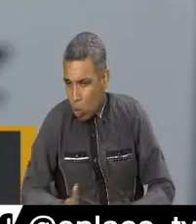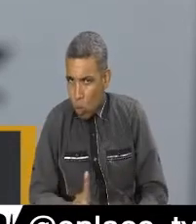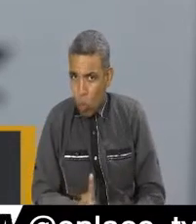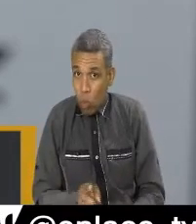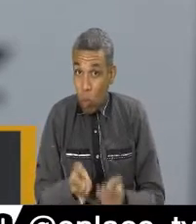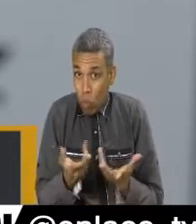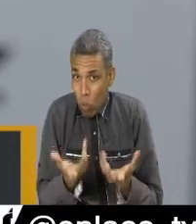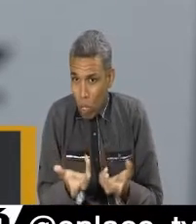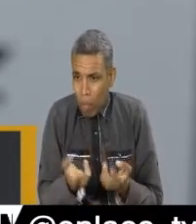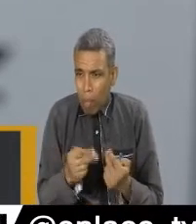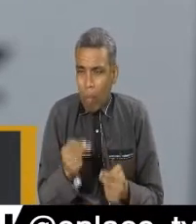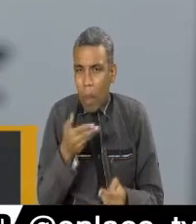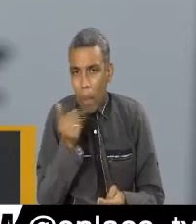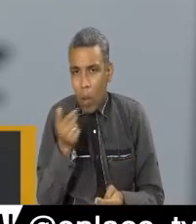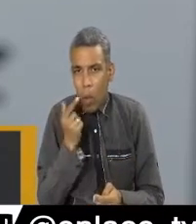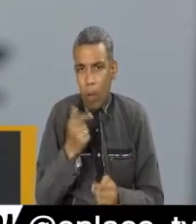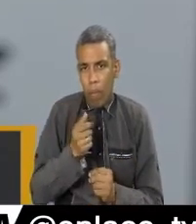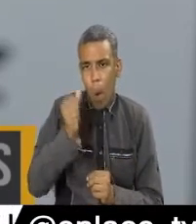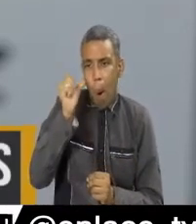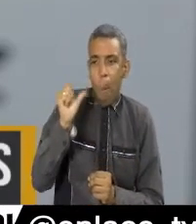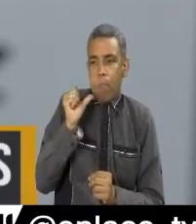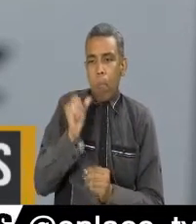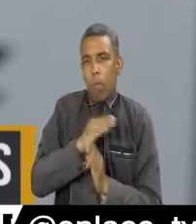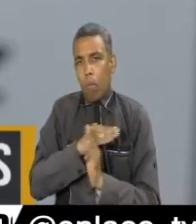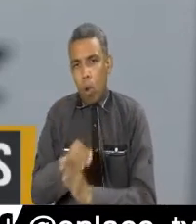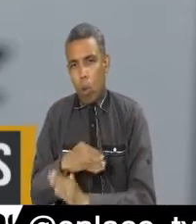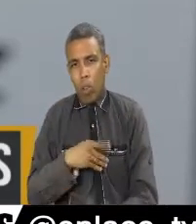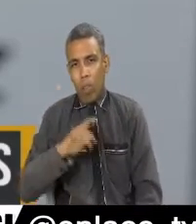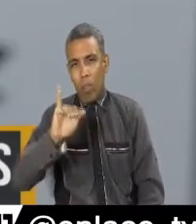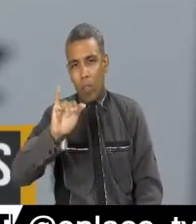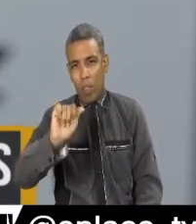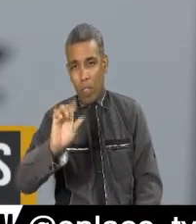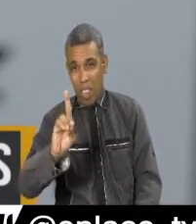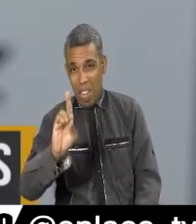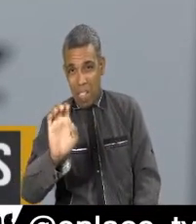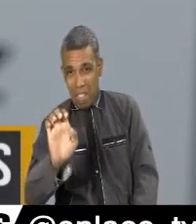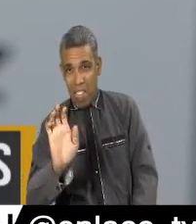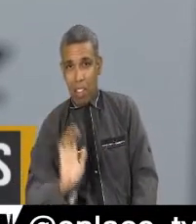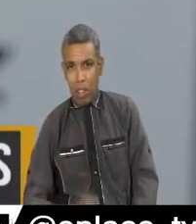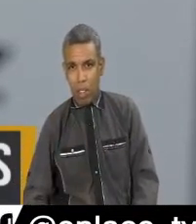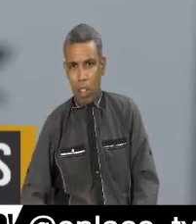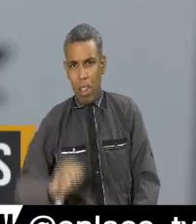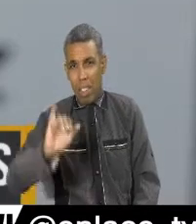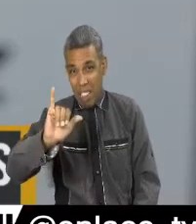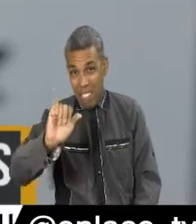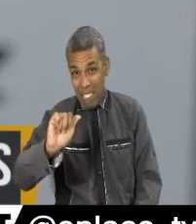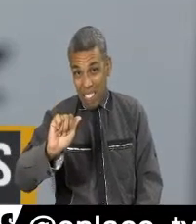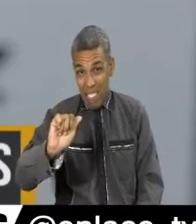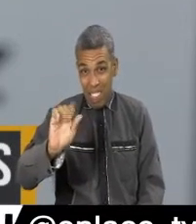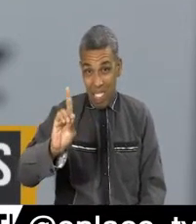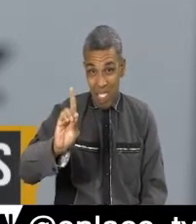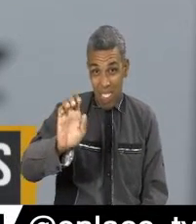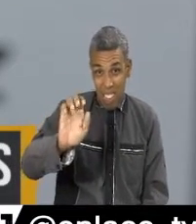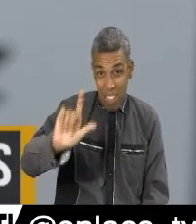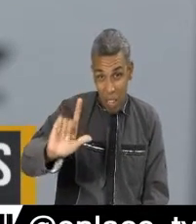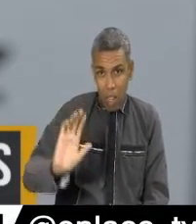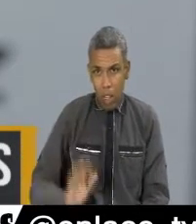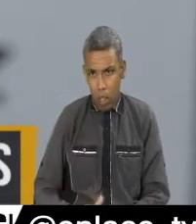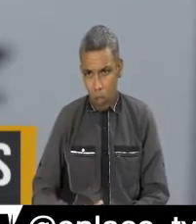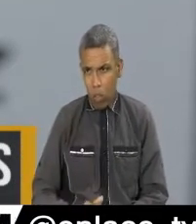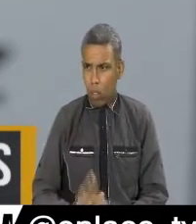mandaron con el ginecólogo para que mandara el Yadel. Bueno, el ginecólogo me mandó el Yadel, fui a autorizarlo a Indisalud,